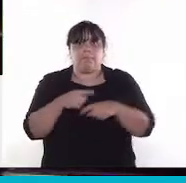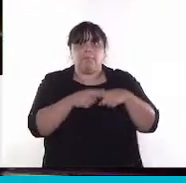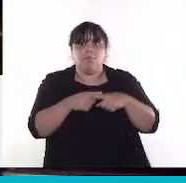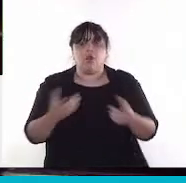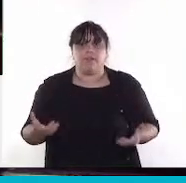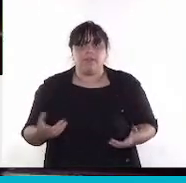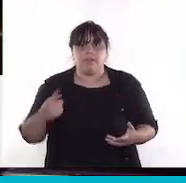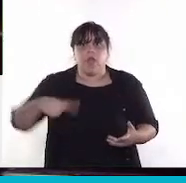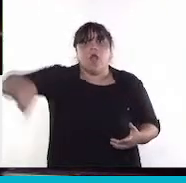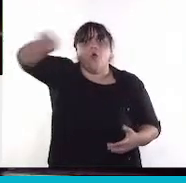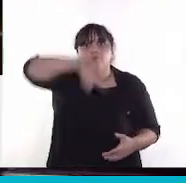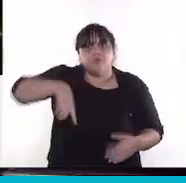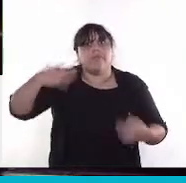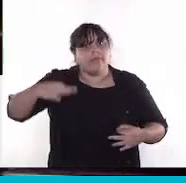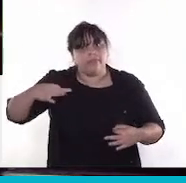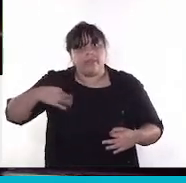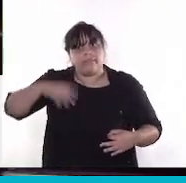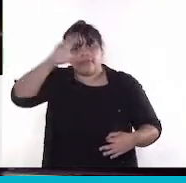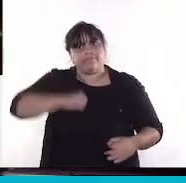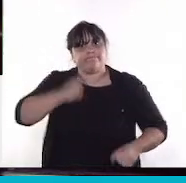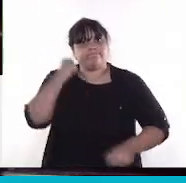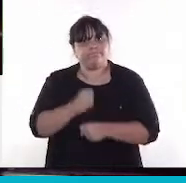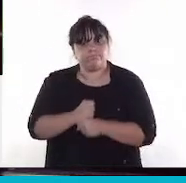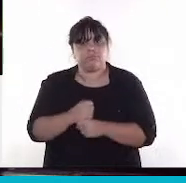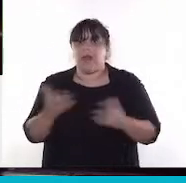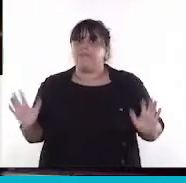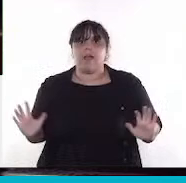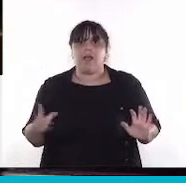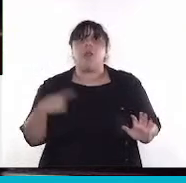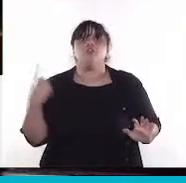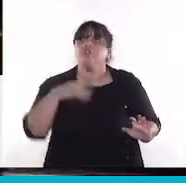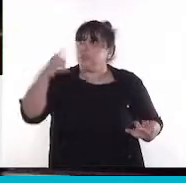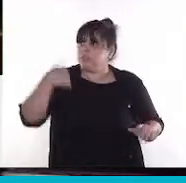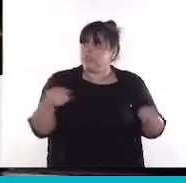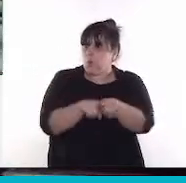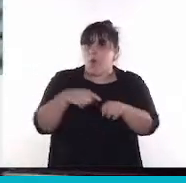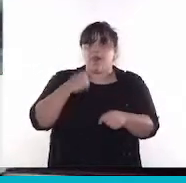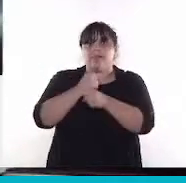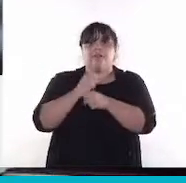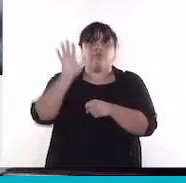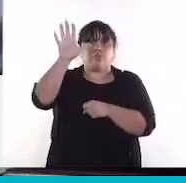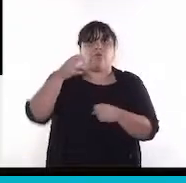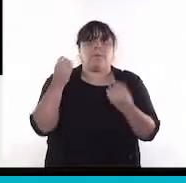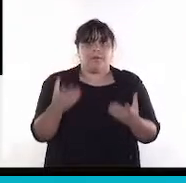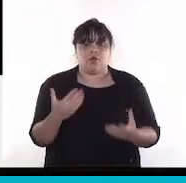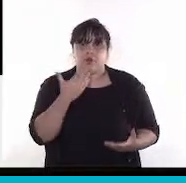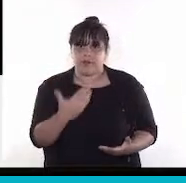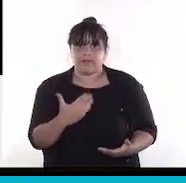Háganse cargo, que nosotros también nos vamos a hacer cargo de construir un futuro mejor. Muchísimas gracias.